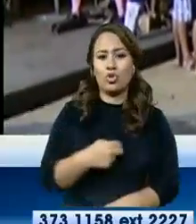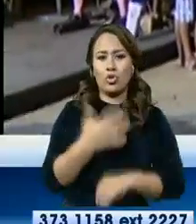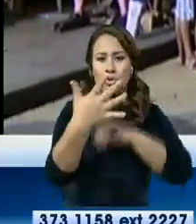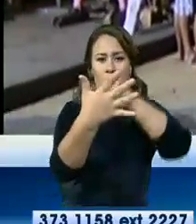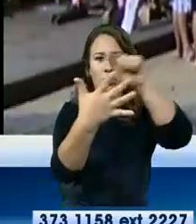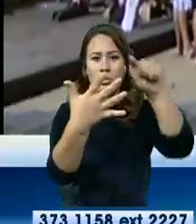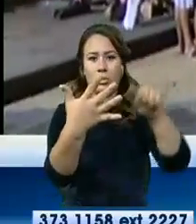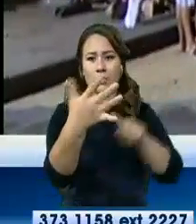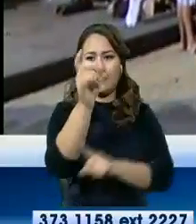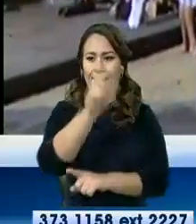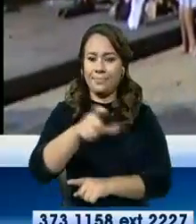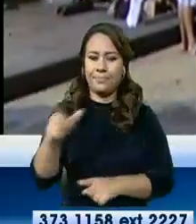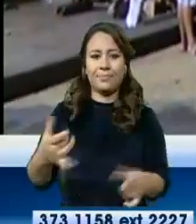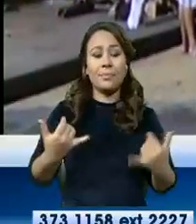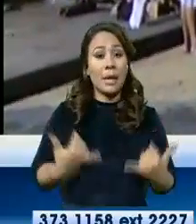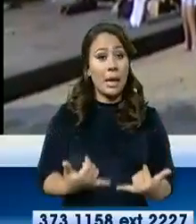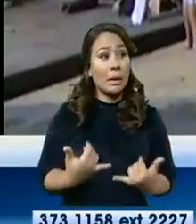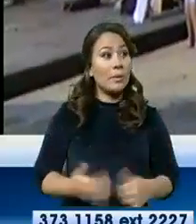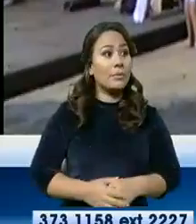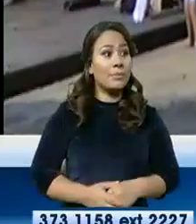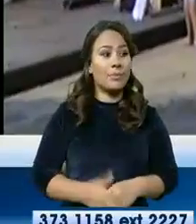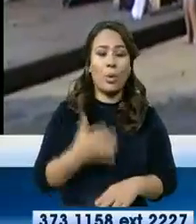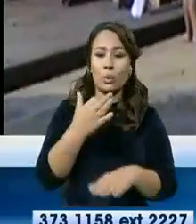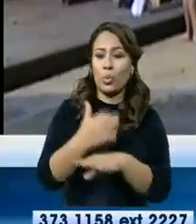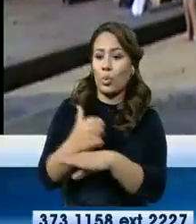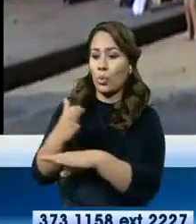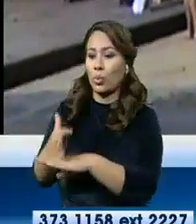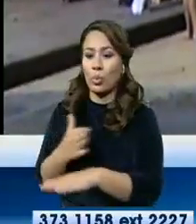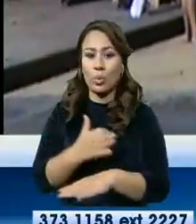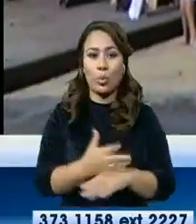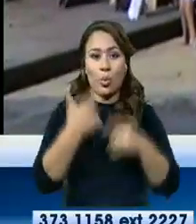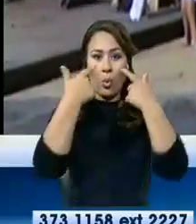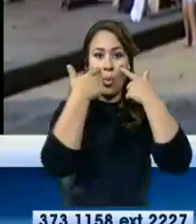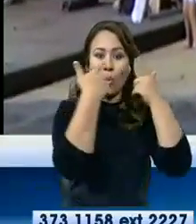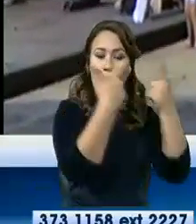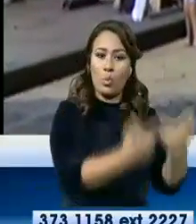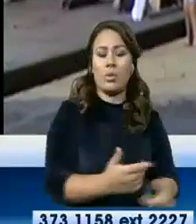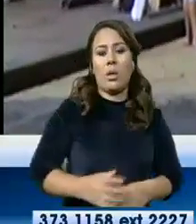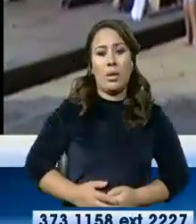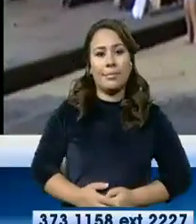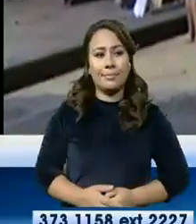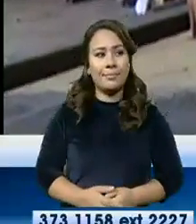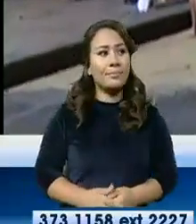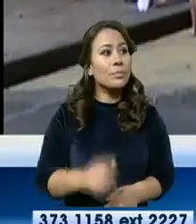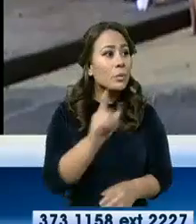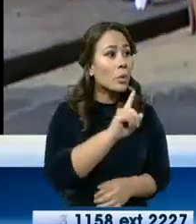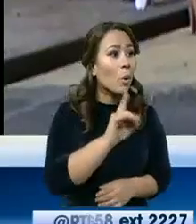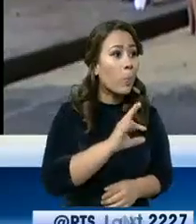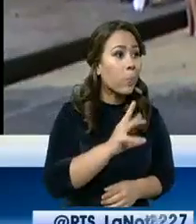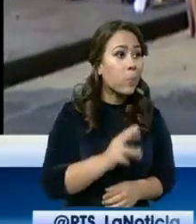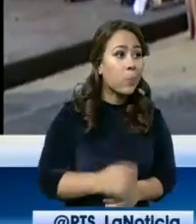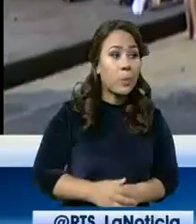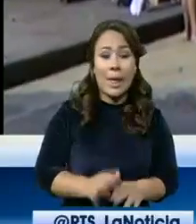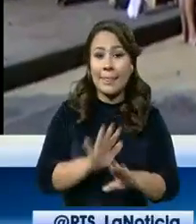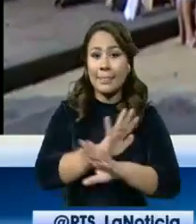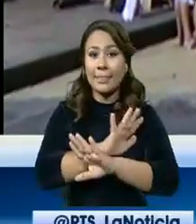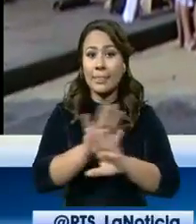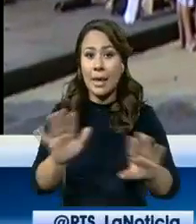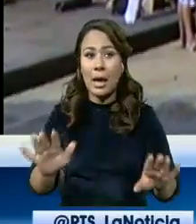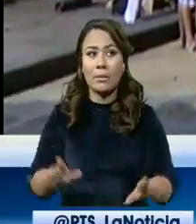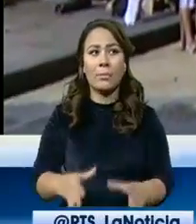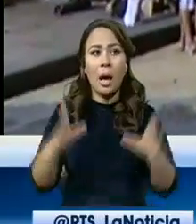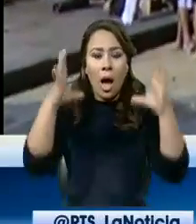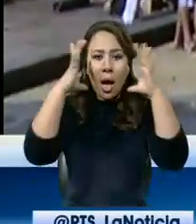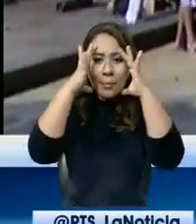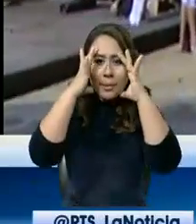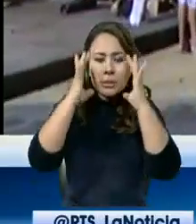integrantes. Por el momento nosotros nos turnamos así para cuidar, a ver que no le roben la tela o la cabeza,